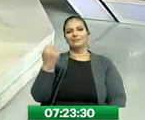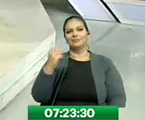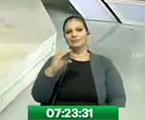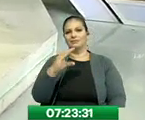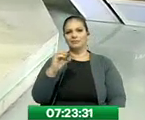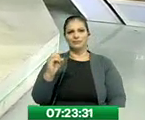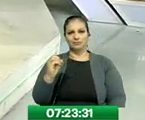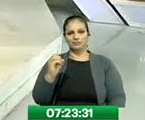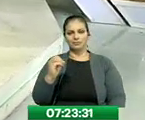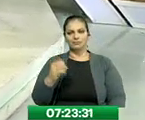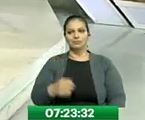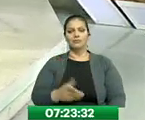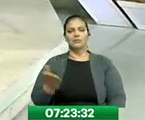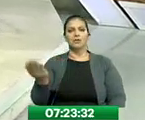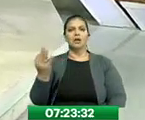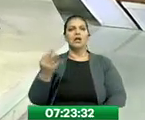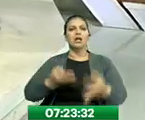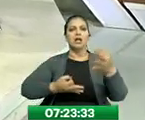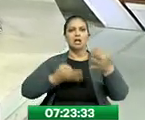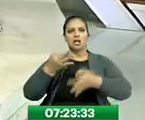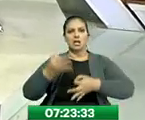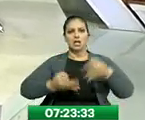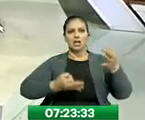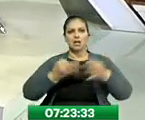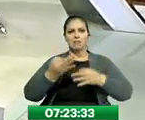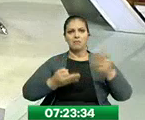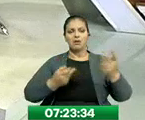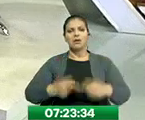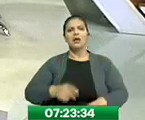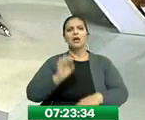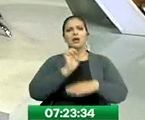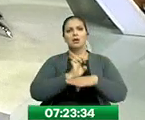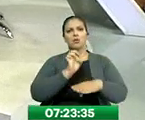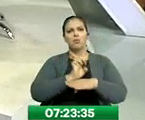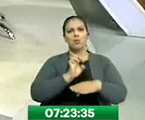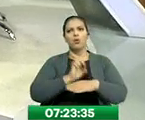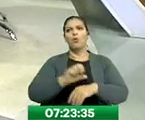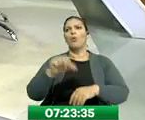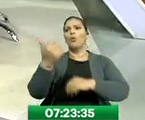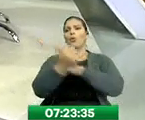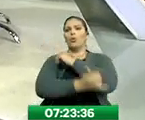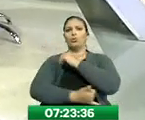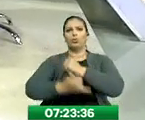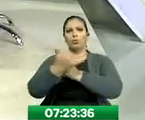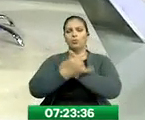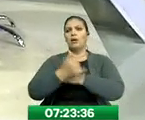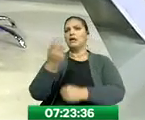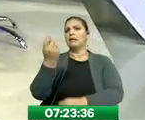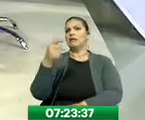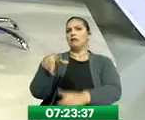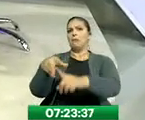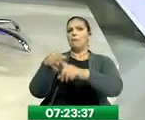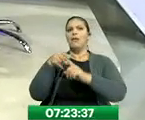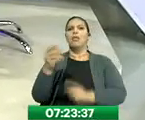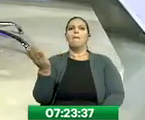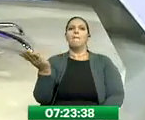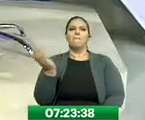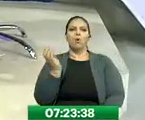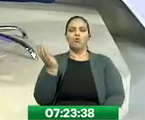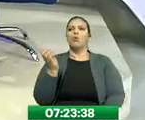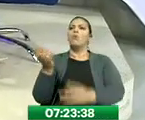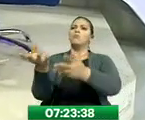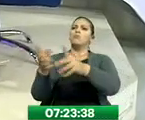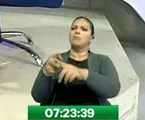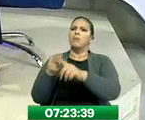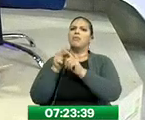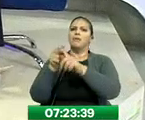un balance de la transacción de la colocación de bonos soberanos en el mercado internacional y lo que esto provoca